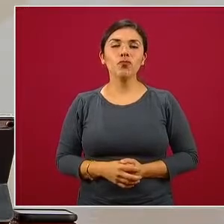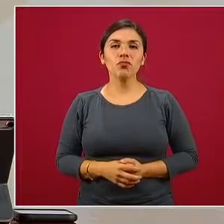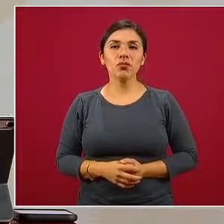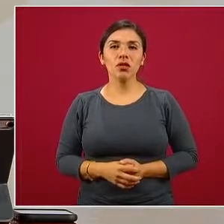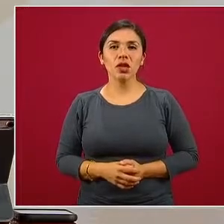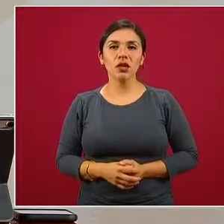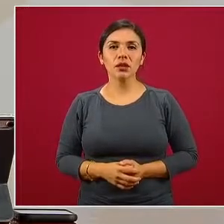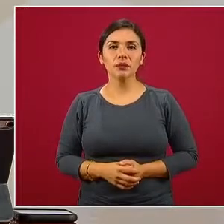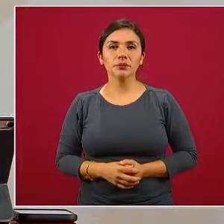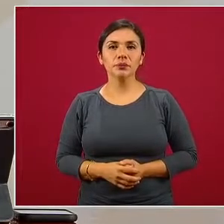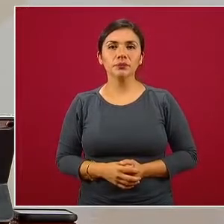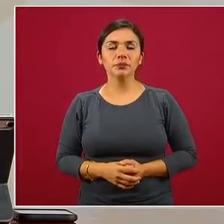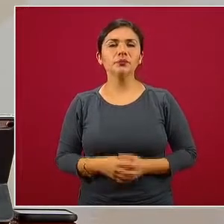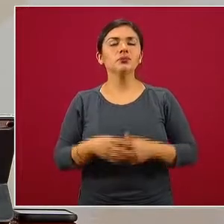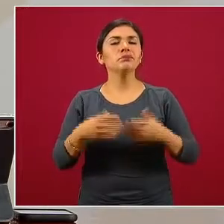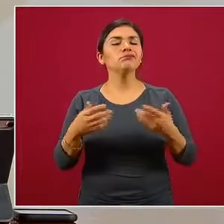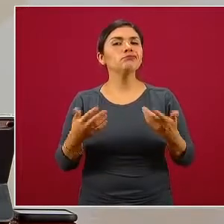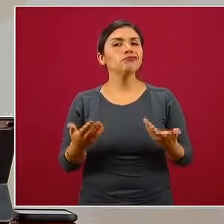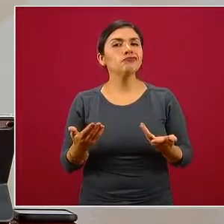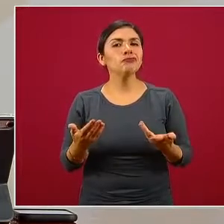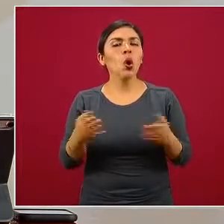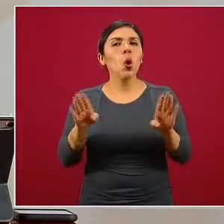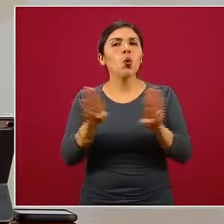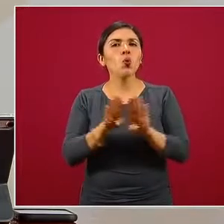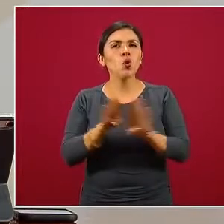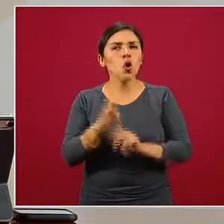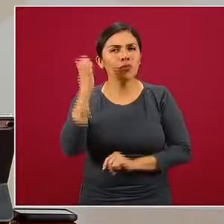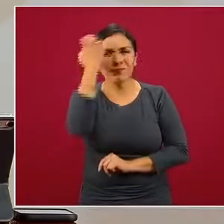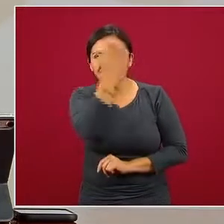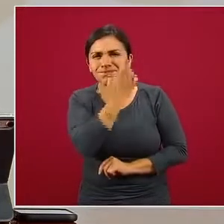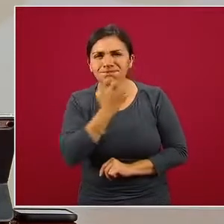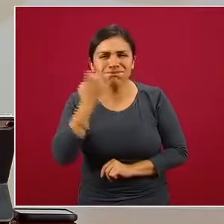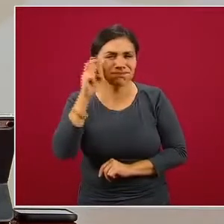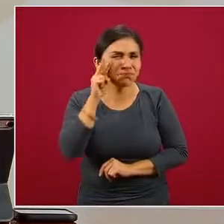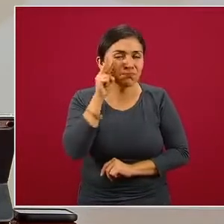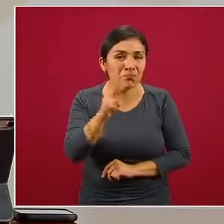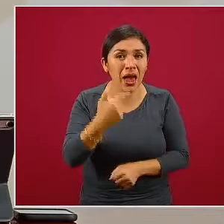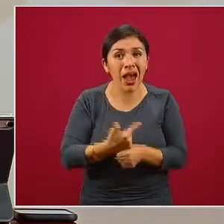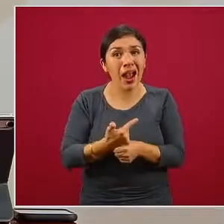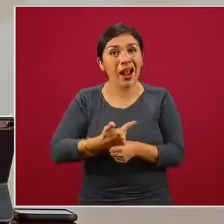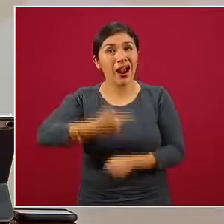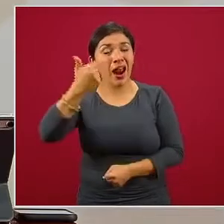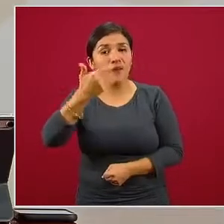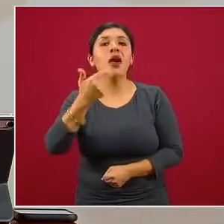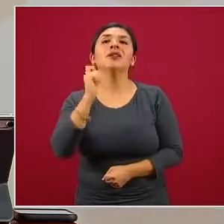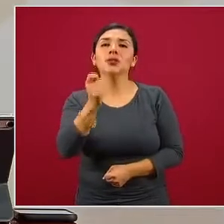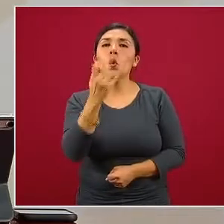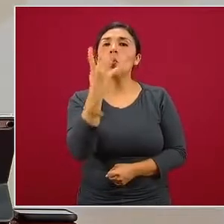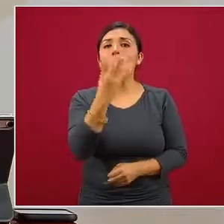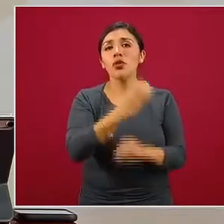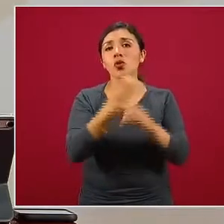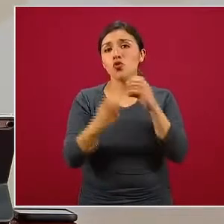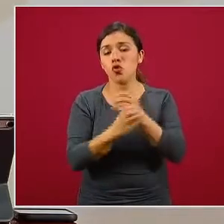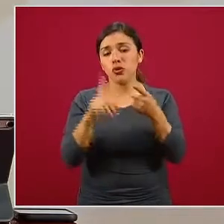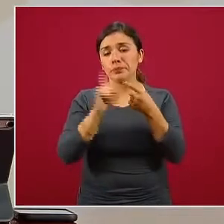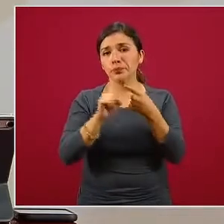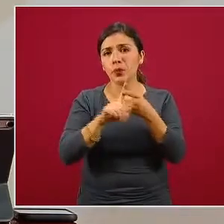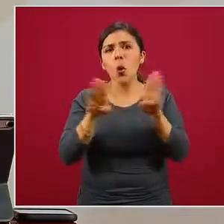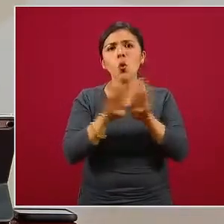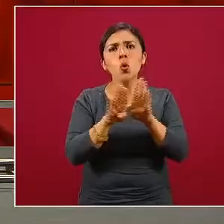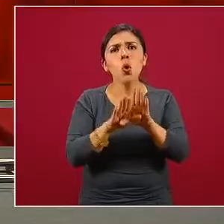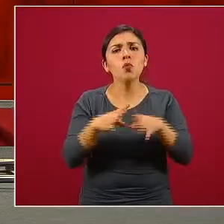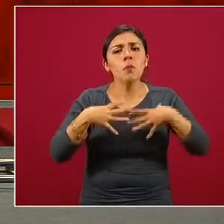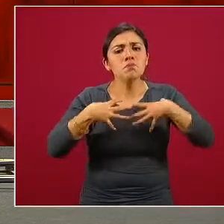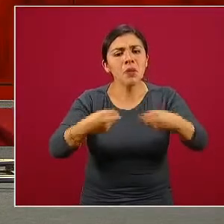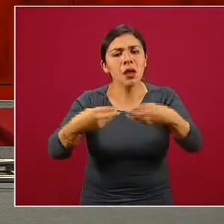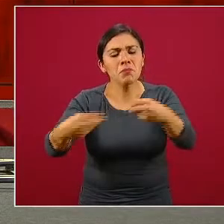La manera de ver el riesgo, decíamos ayer, tiene que ver con al menos 4 elementos. Uno es cómo se está comportando la